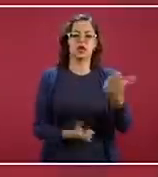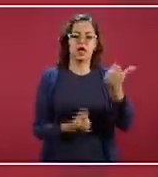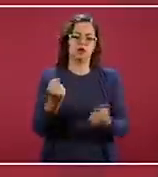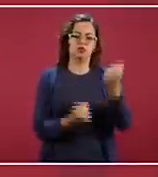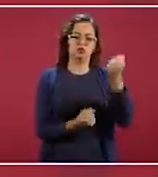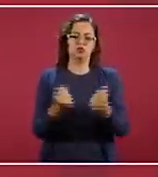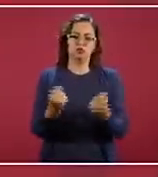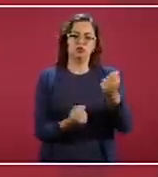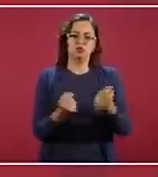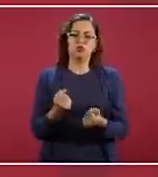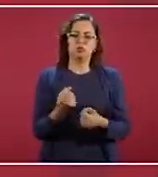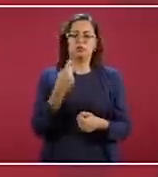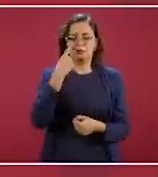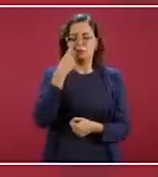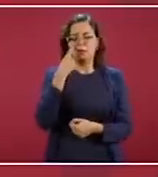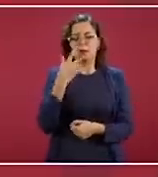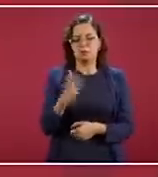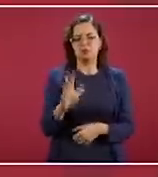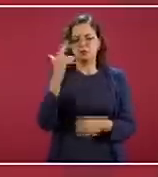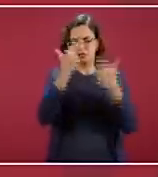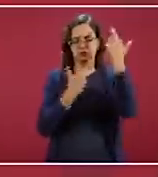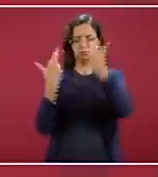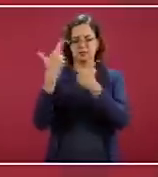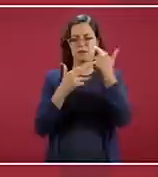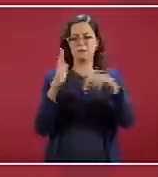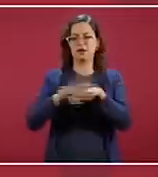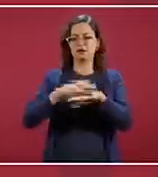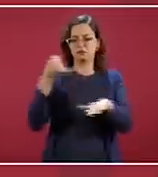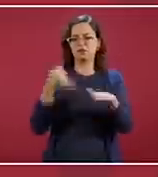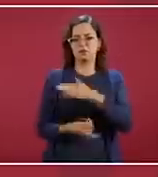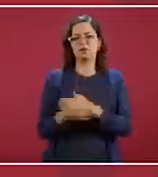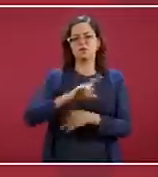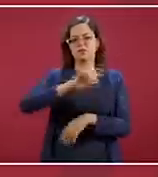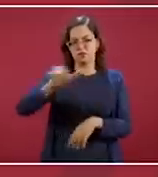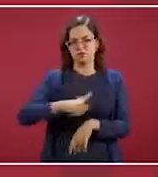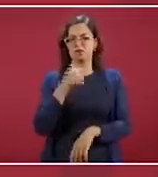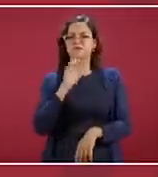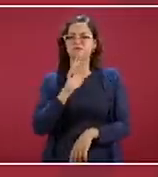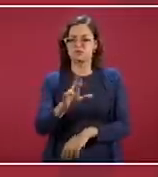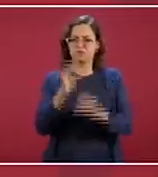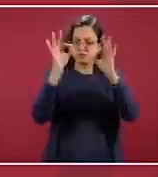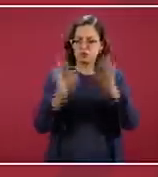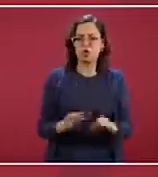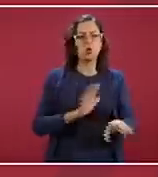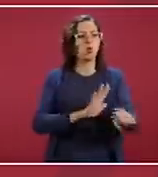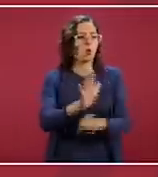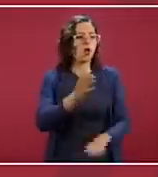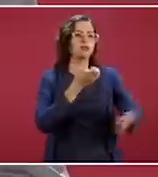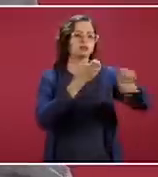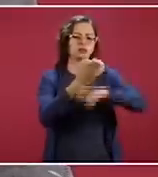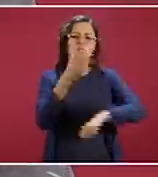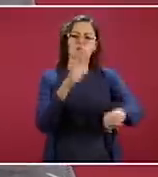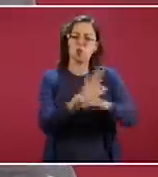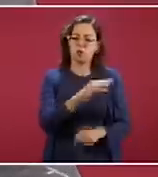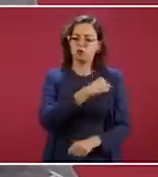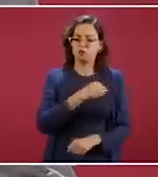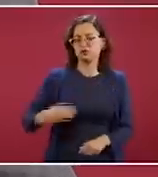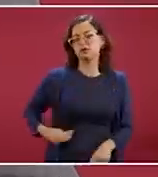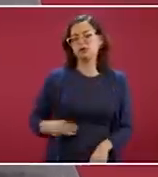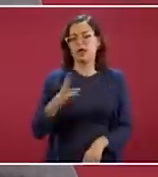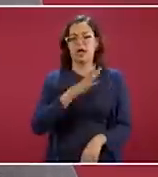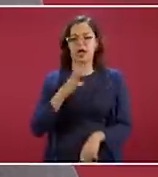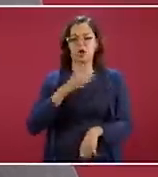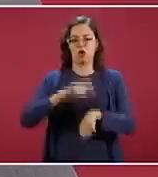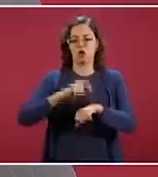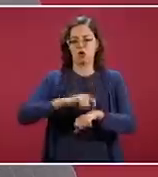vehicular. También lo consultamos para que sea más preciso en qué estado, en qué municipio es donde se está dando ese tipo